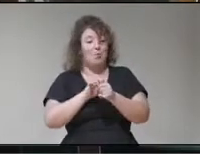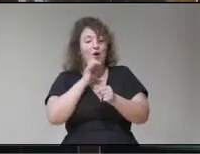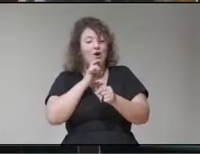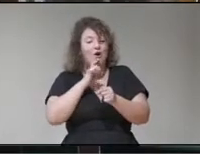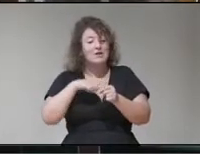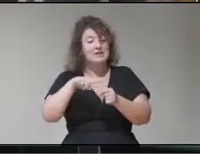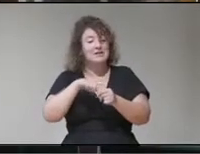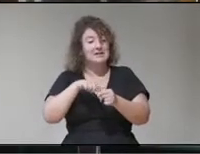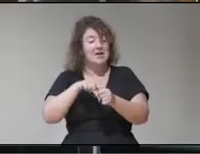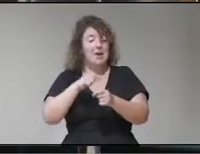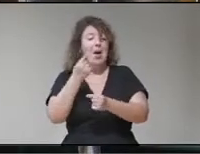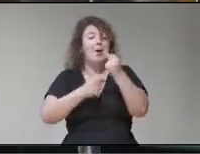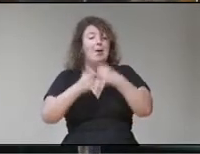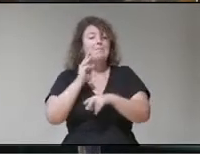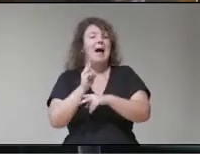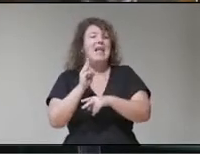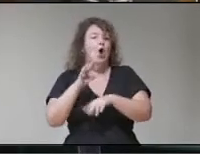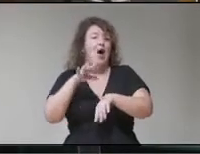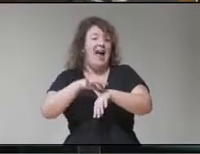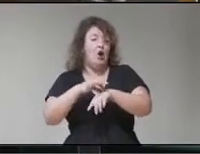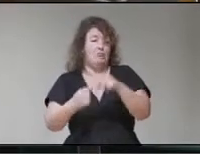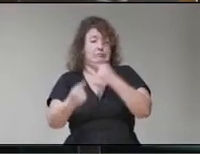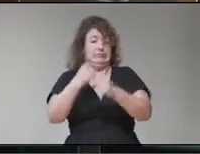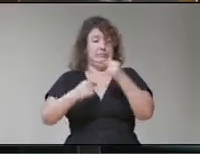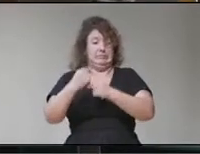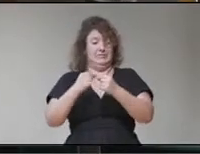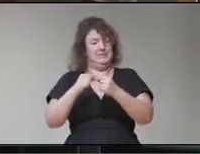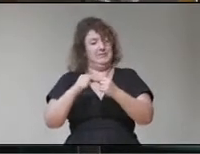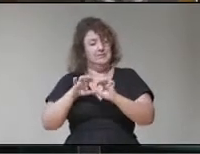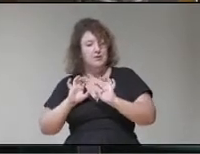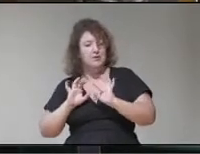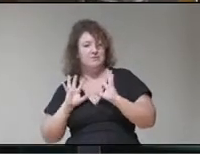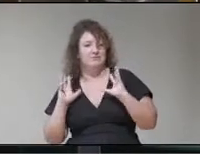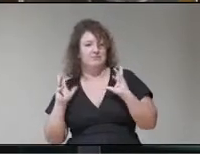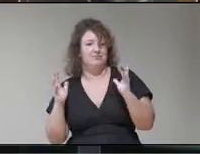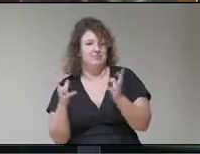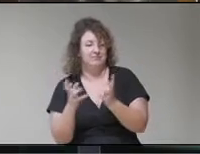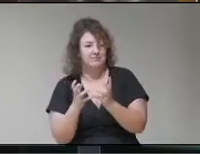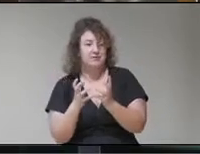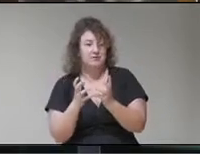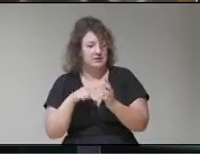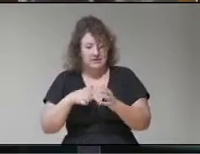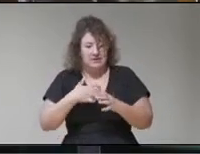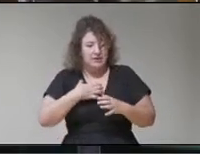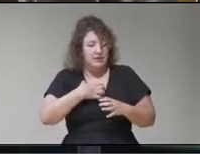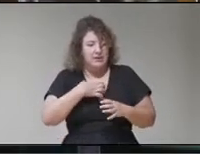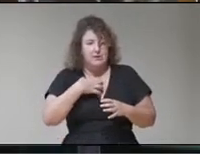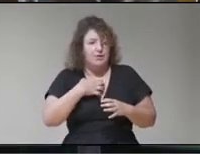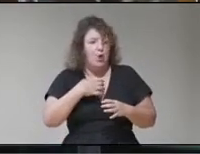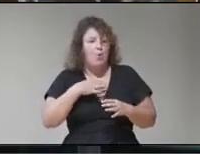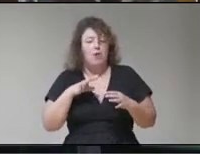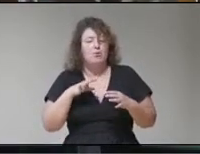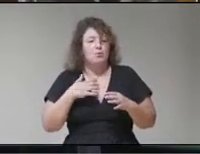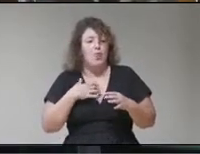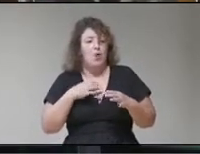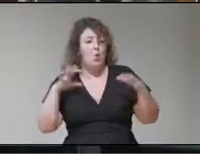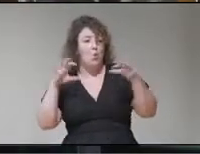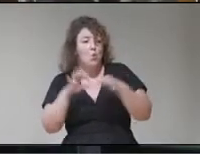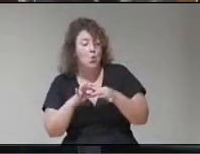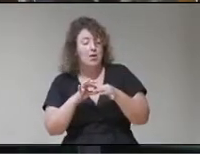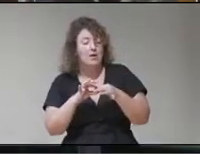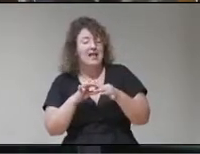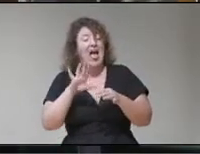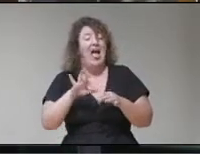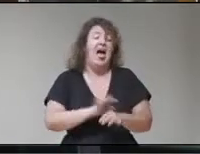al presunto patógeno, ese pobre presunto patógeno lo va a tener todavía más difícil para unirse a la mucosa, por un lado, y por